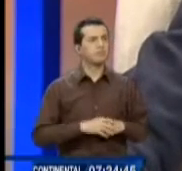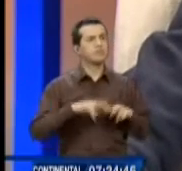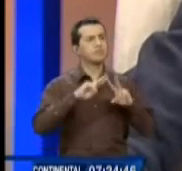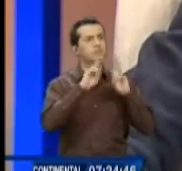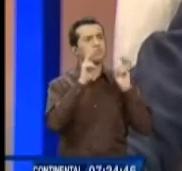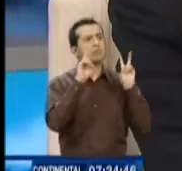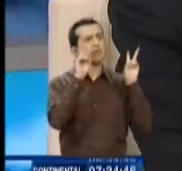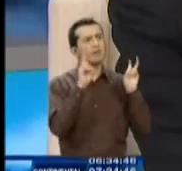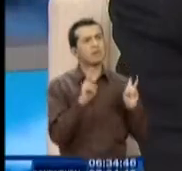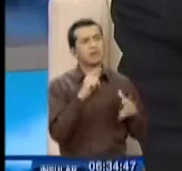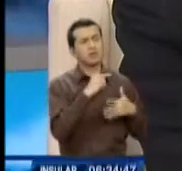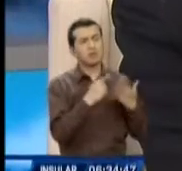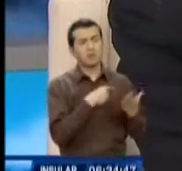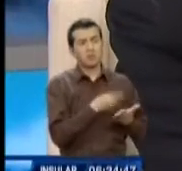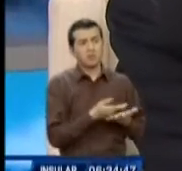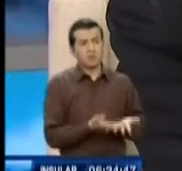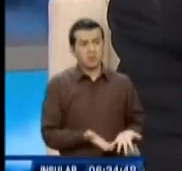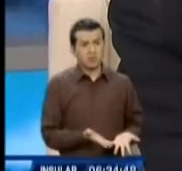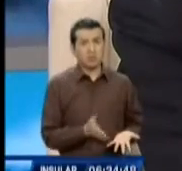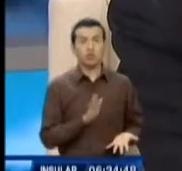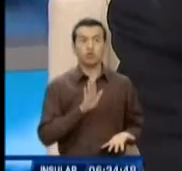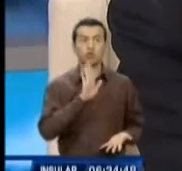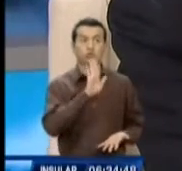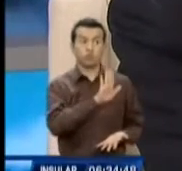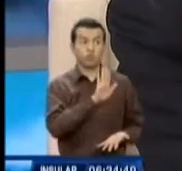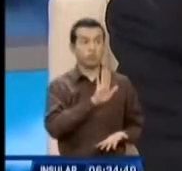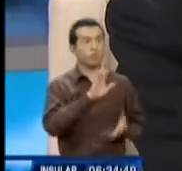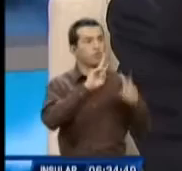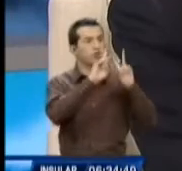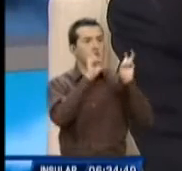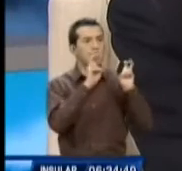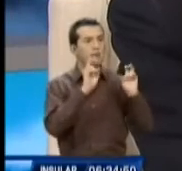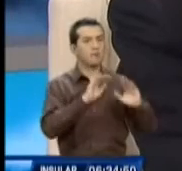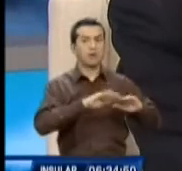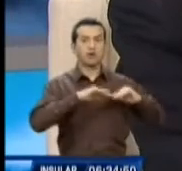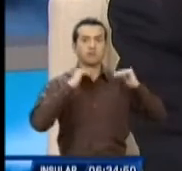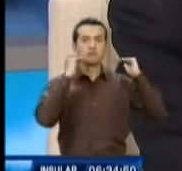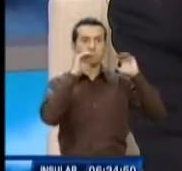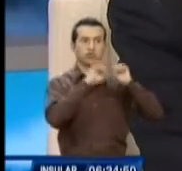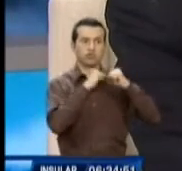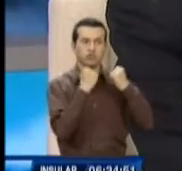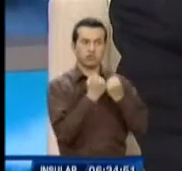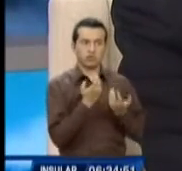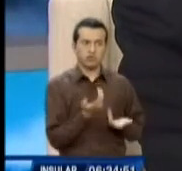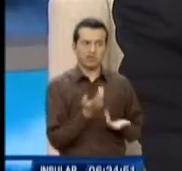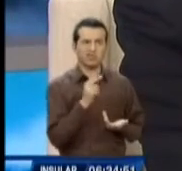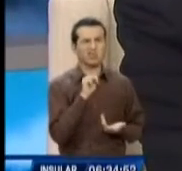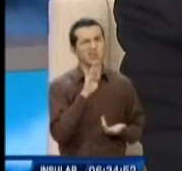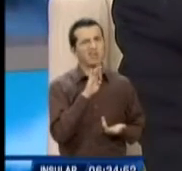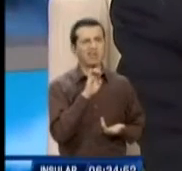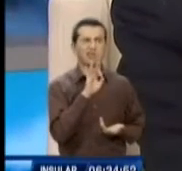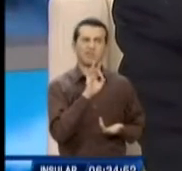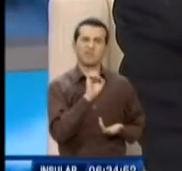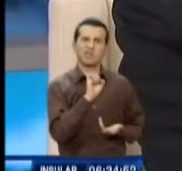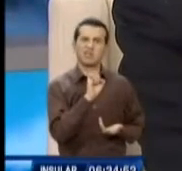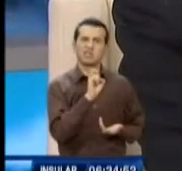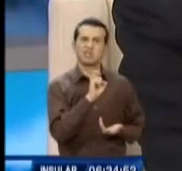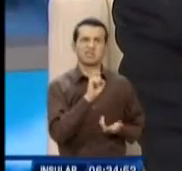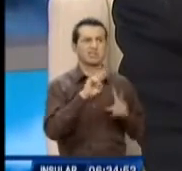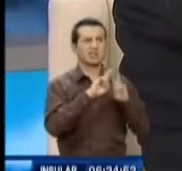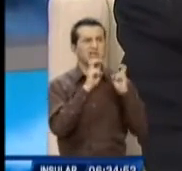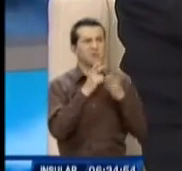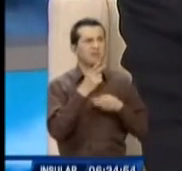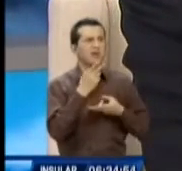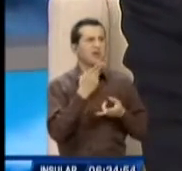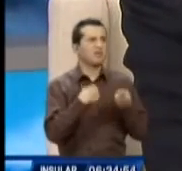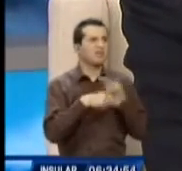tipo de contenido están comprando, porque lo que tú haces tiene alto contenido de carácter social. Así es. Y lo de Netflix tiene alto contenido de